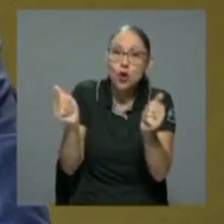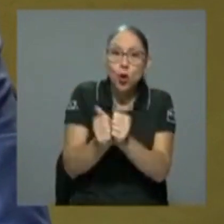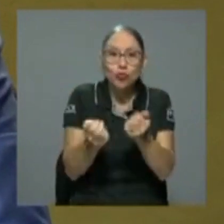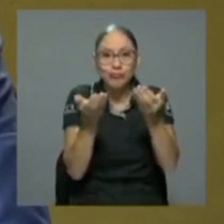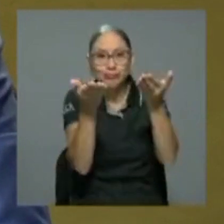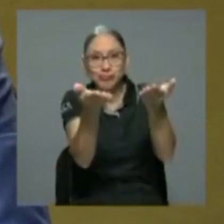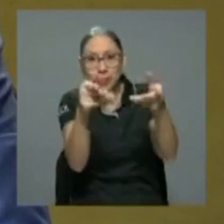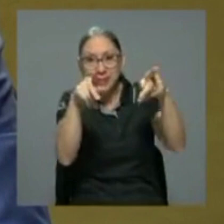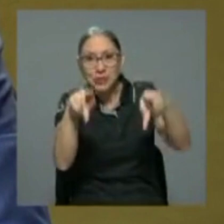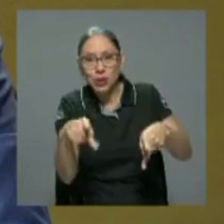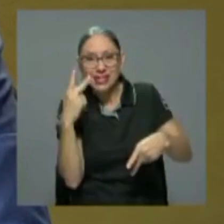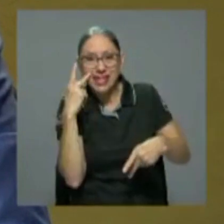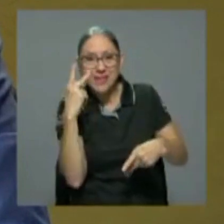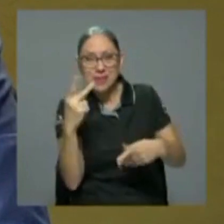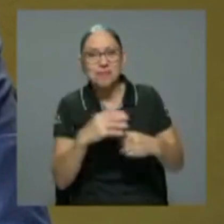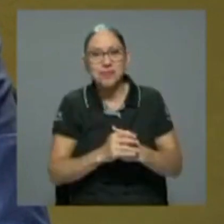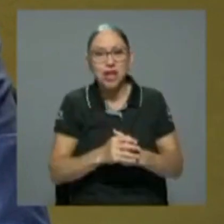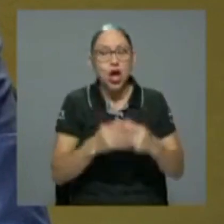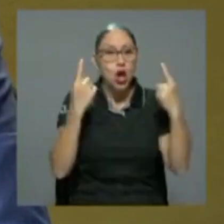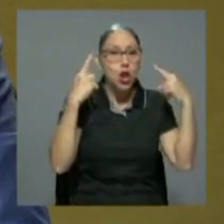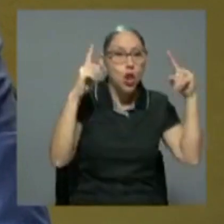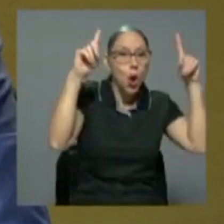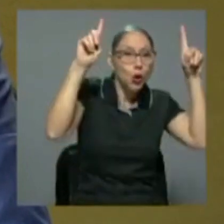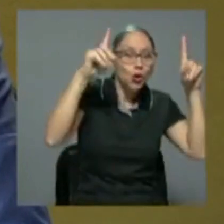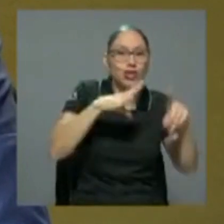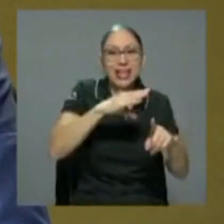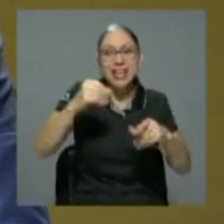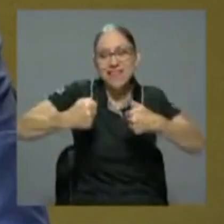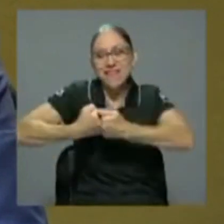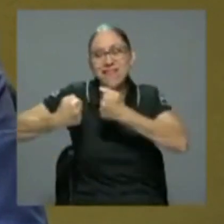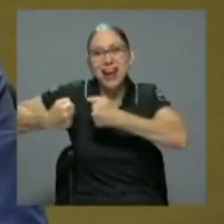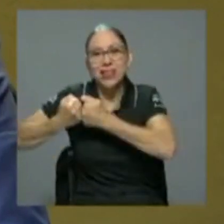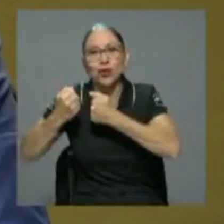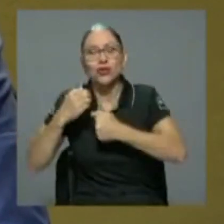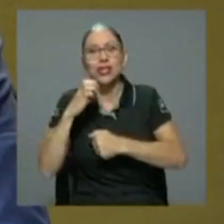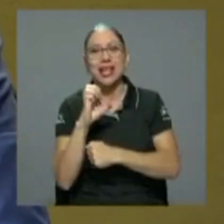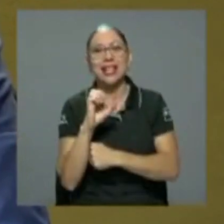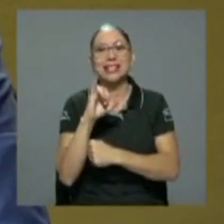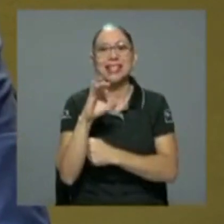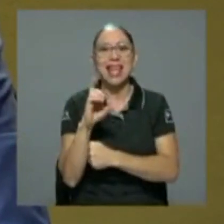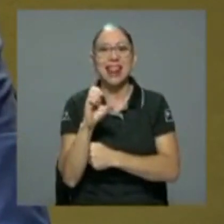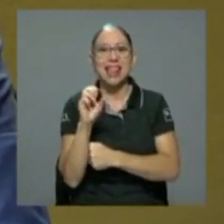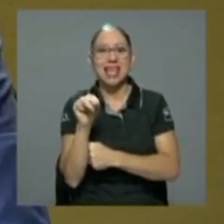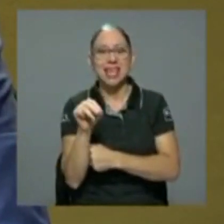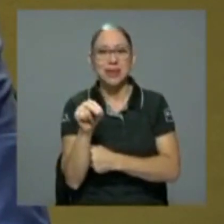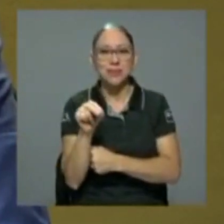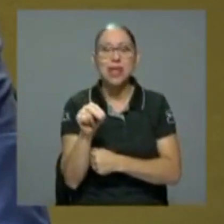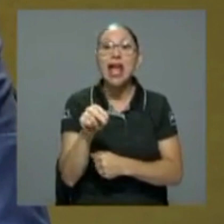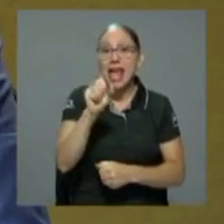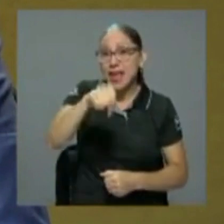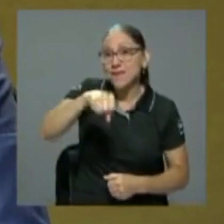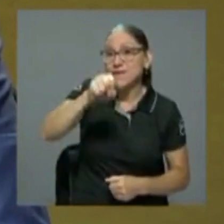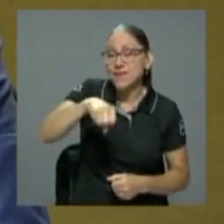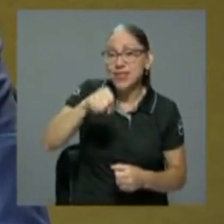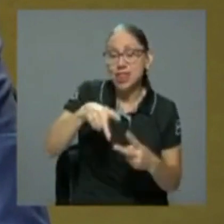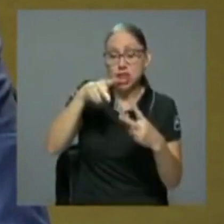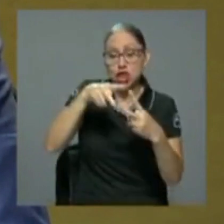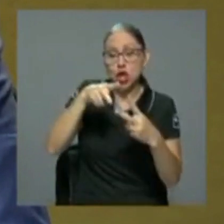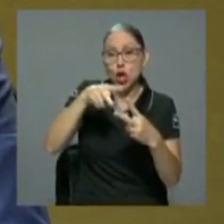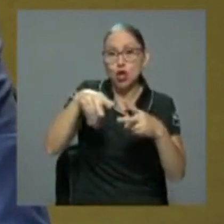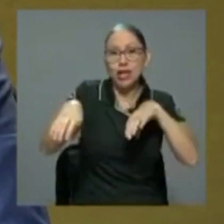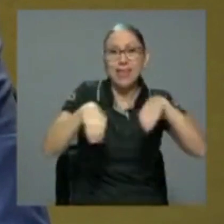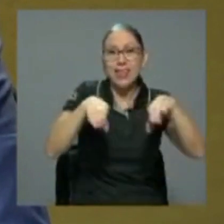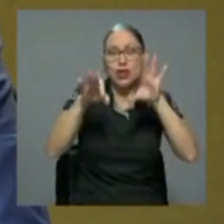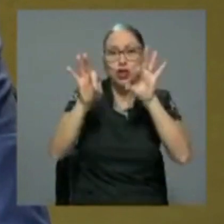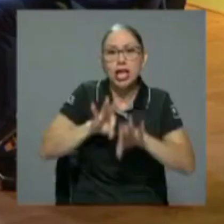ve los logros y los retos en el CIEDIN. Efectivamente, hay dos grandes eventos que valdría la